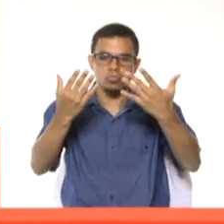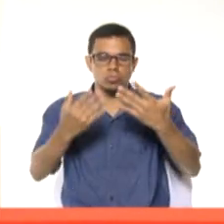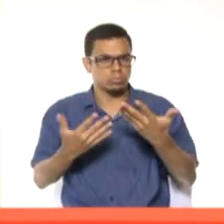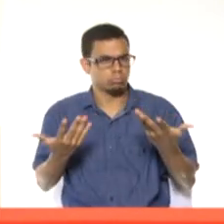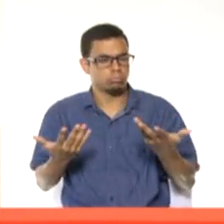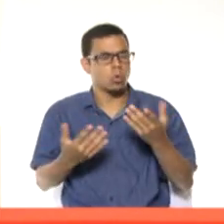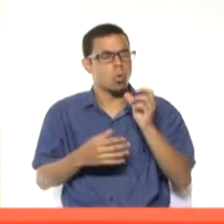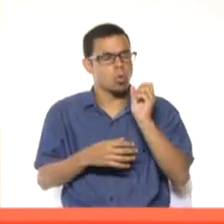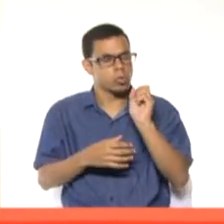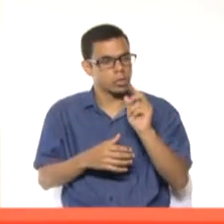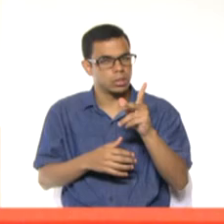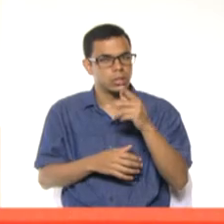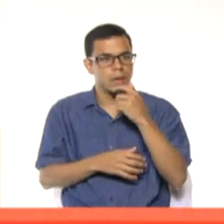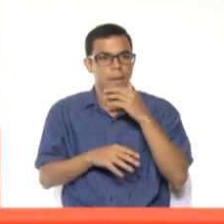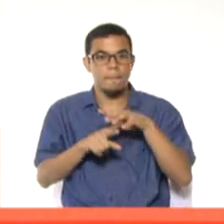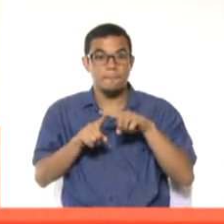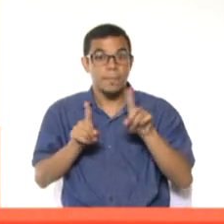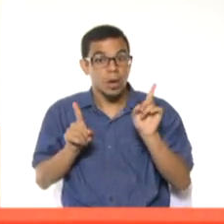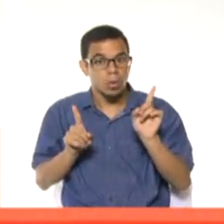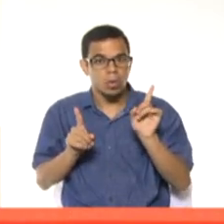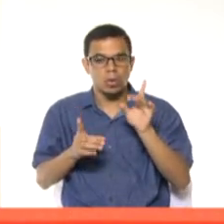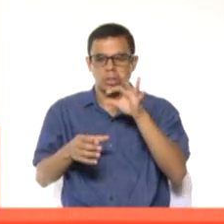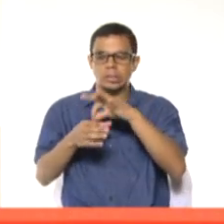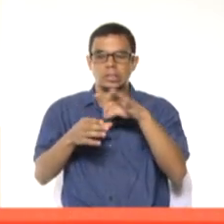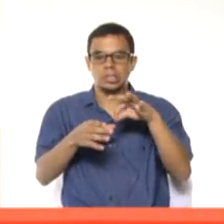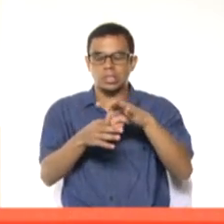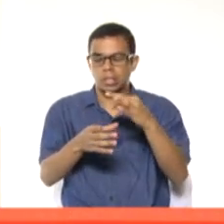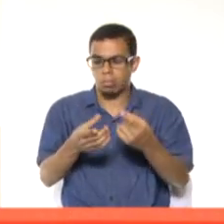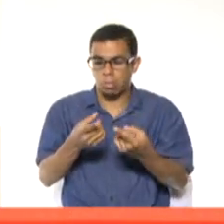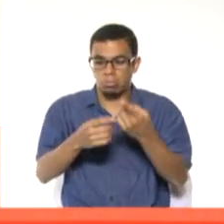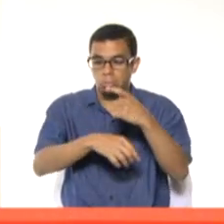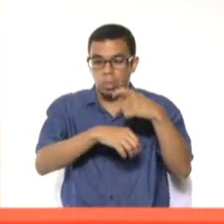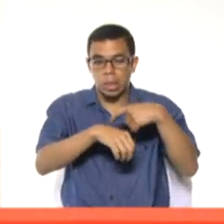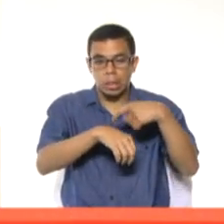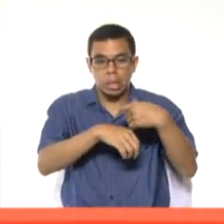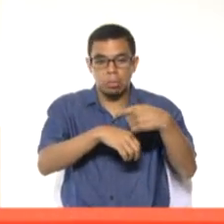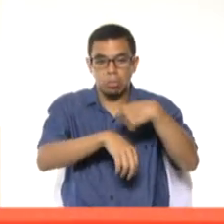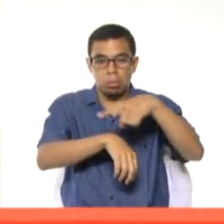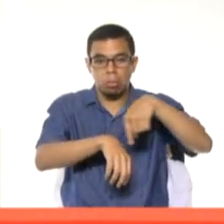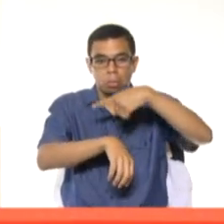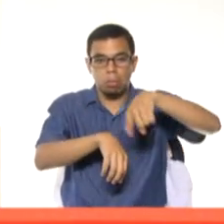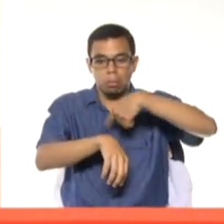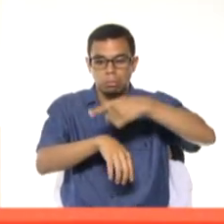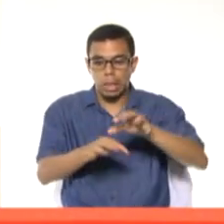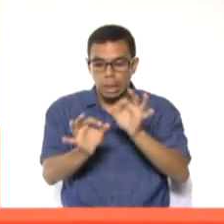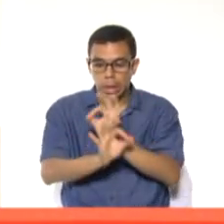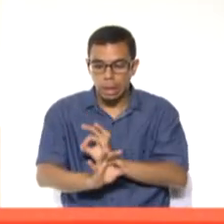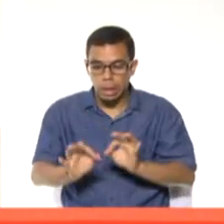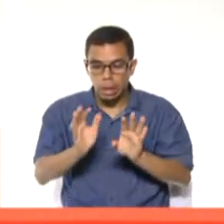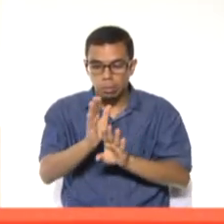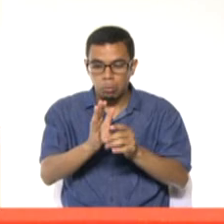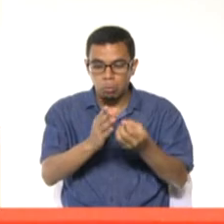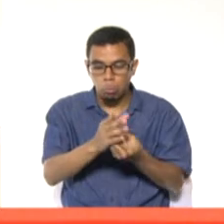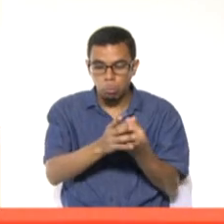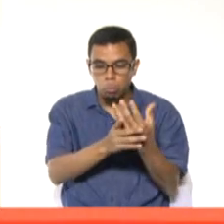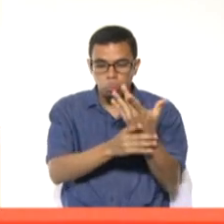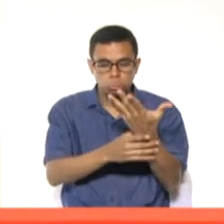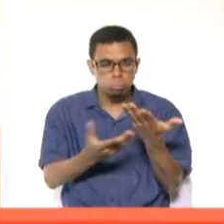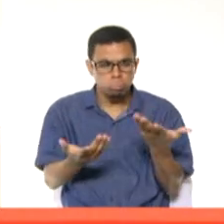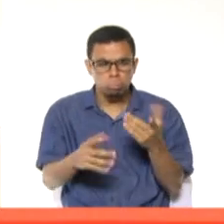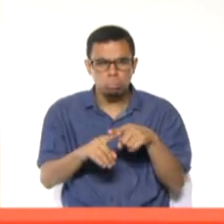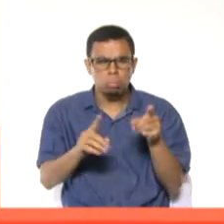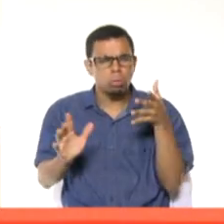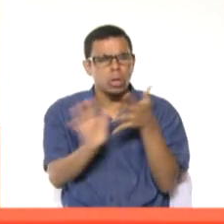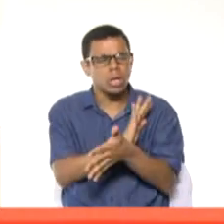suele suceder que ese tipo de siembra no se da, no es óptima, no da fruto, no crece. Pero